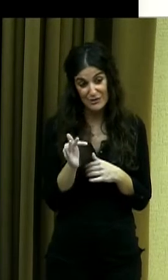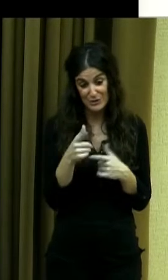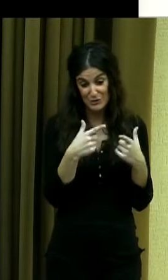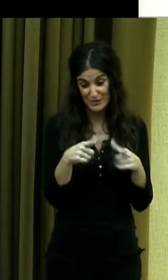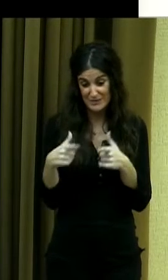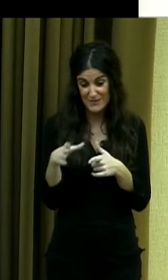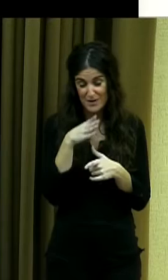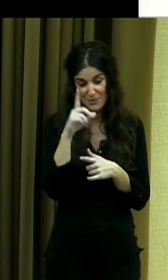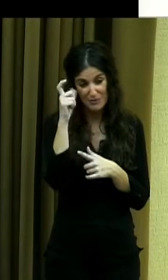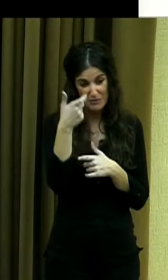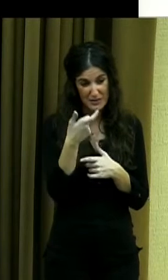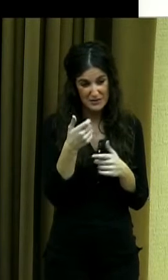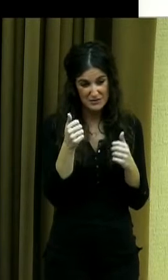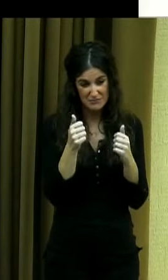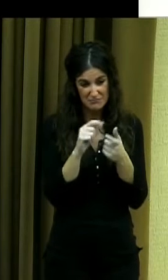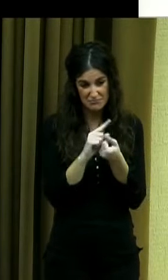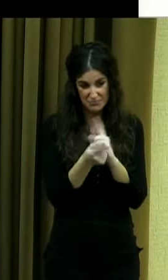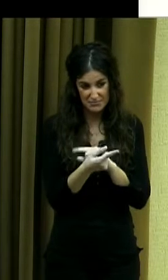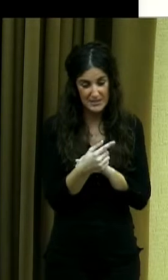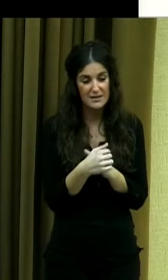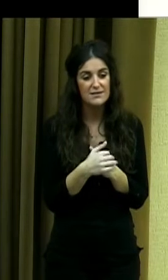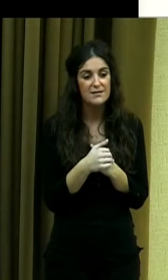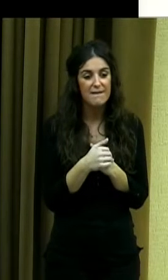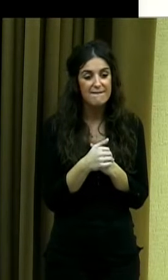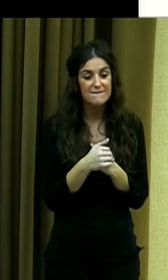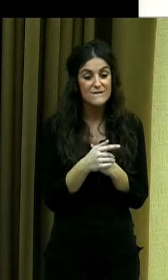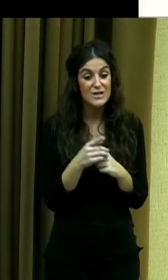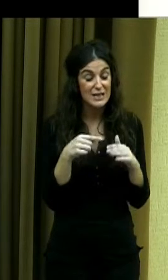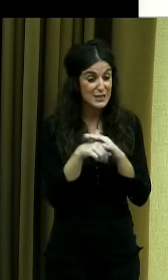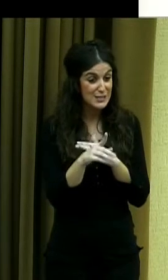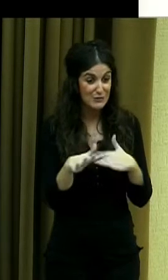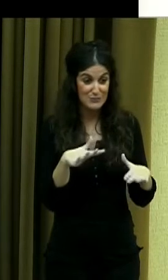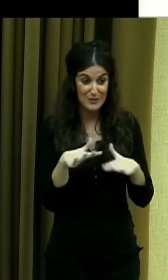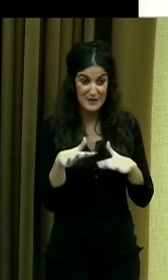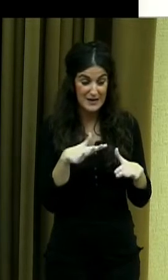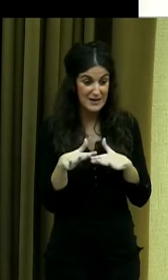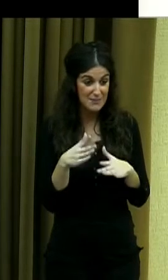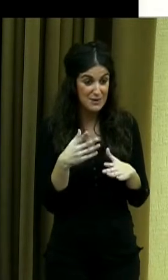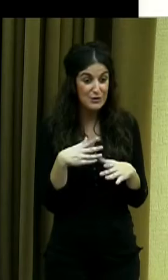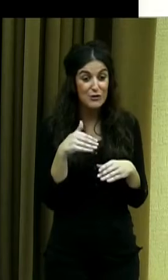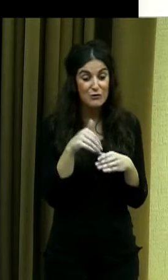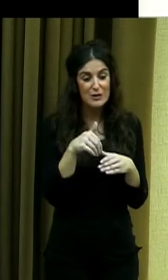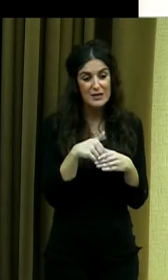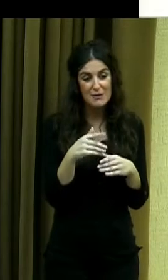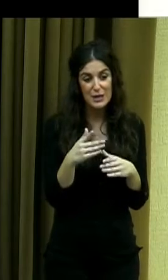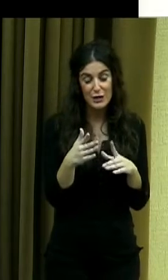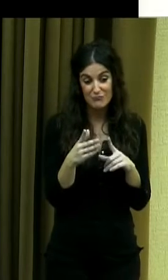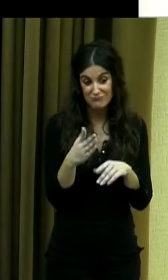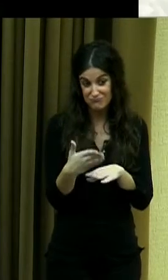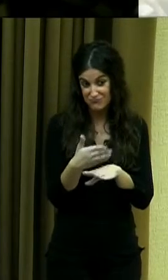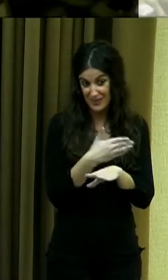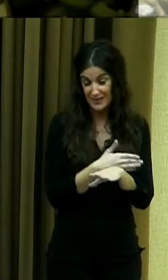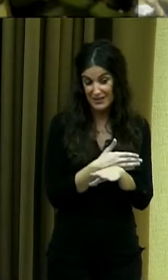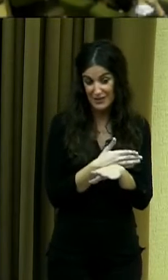conceptos rígidos, ya que sabemos que el neurodesarrollo es dinámico y una intervención precoz va a poder producir que ese niño